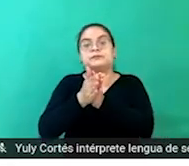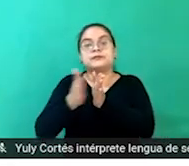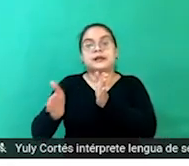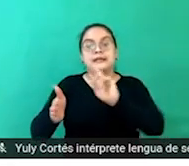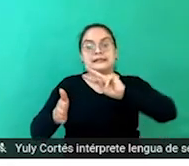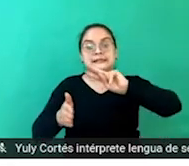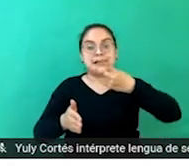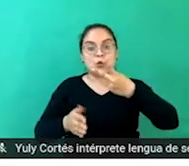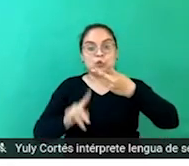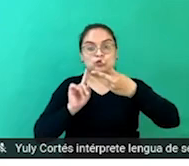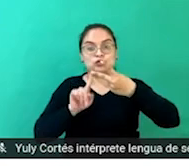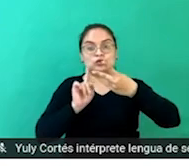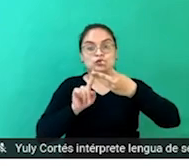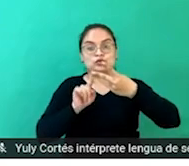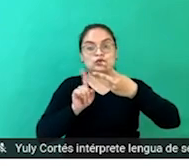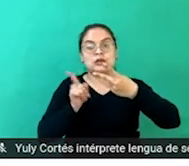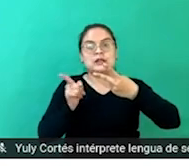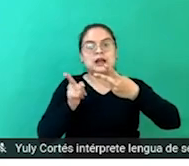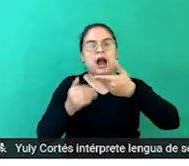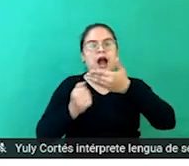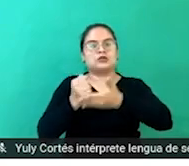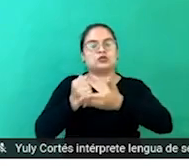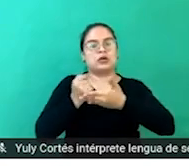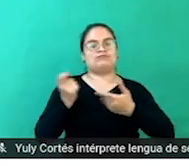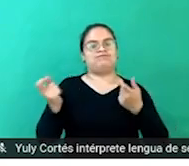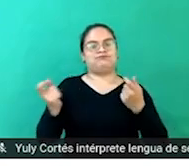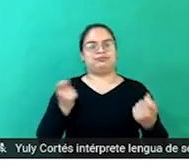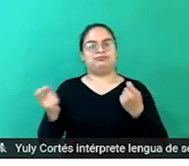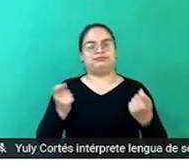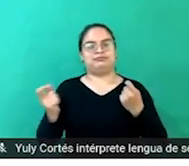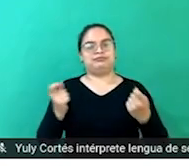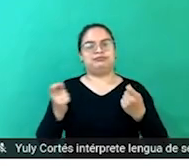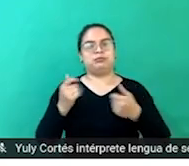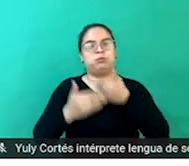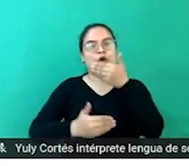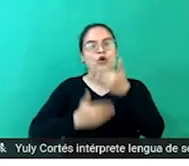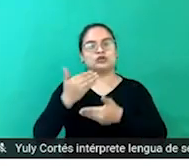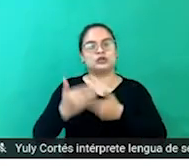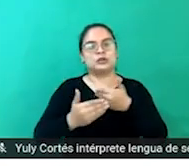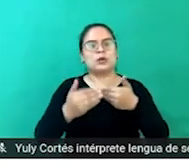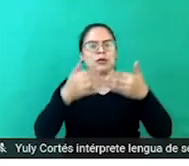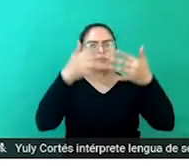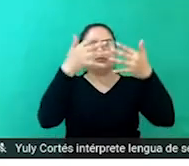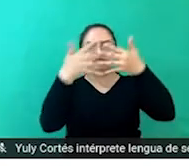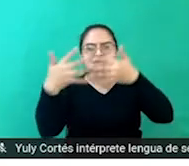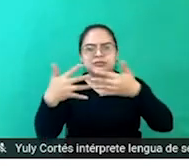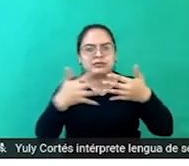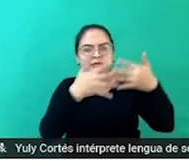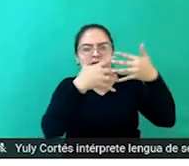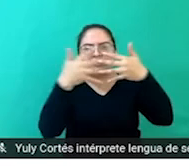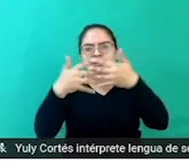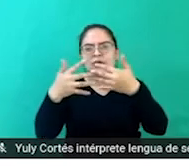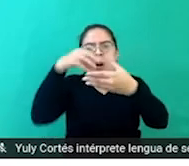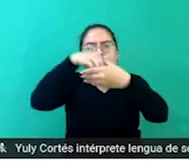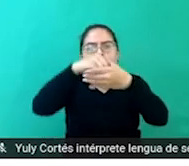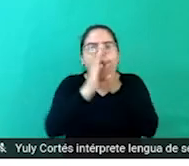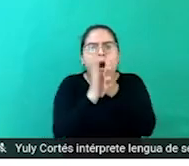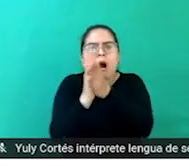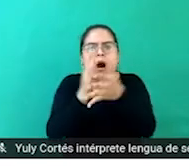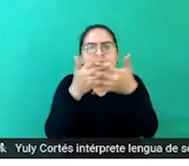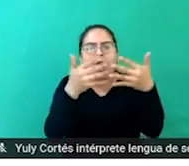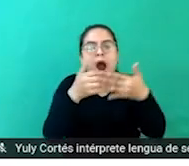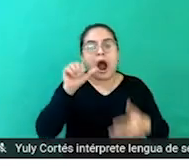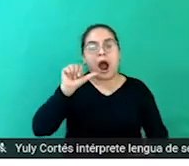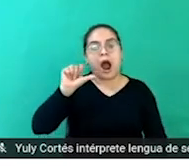a controlar procesos y lo hacemos a través de algoritmos, vale decir que los datos no solamente